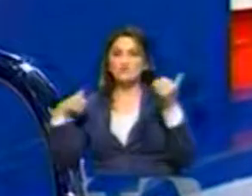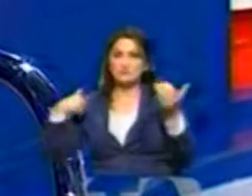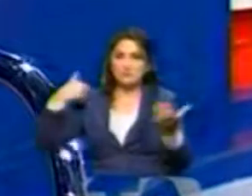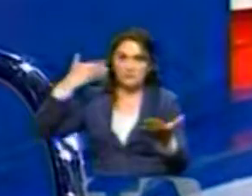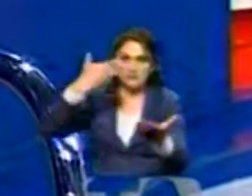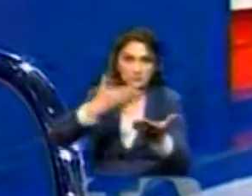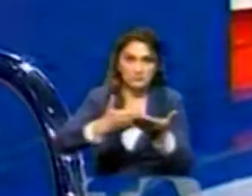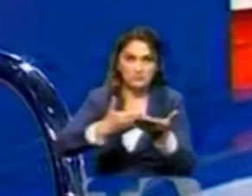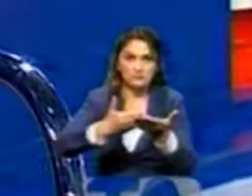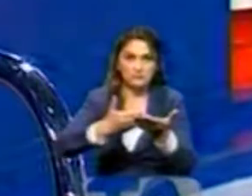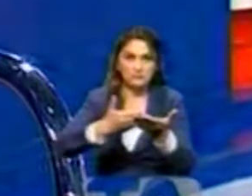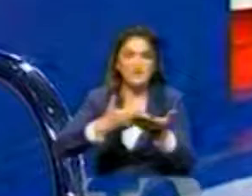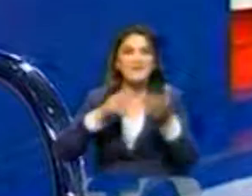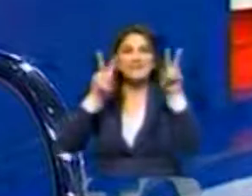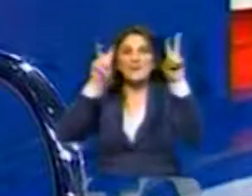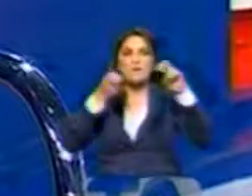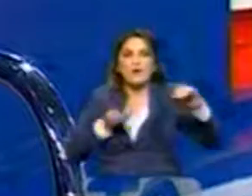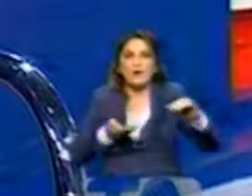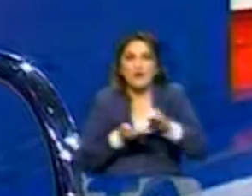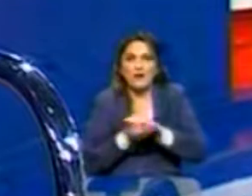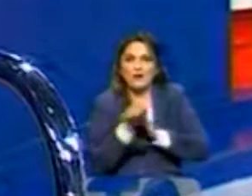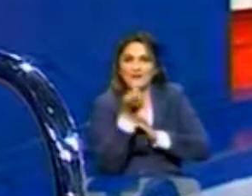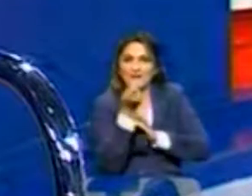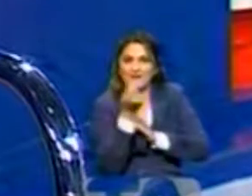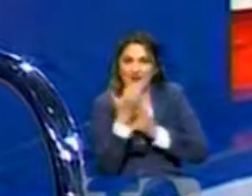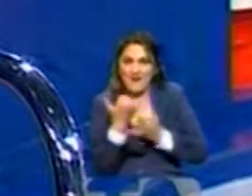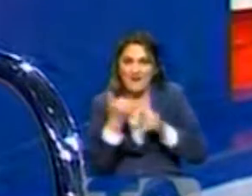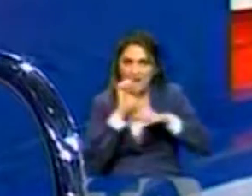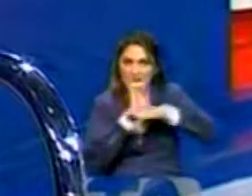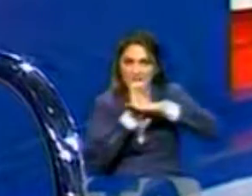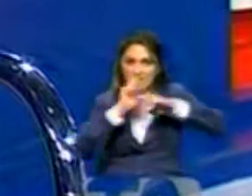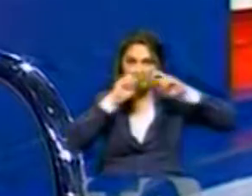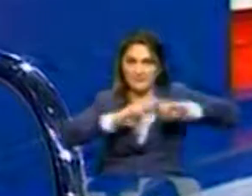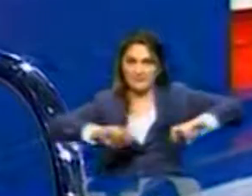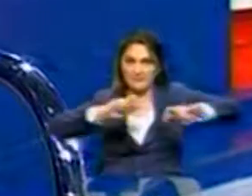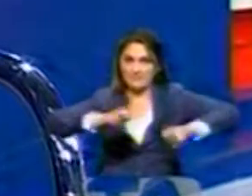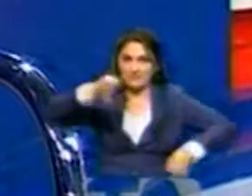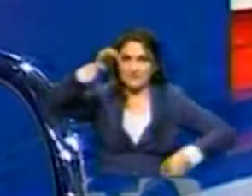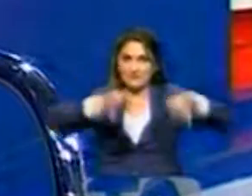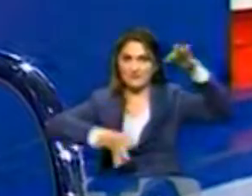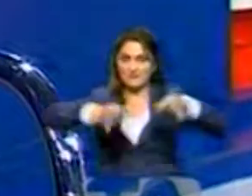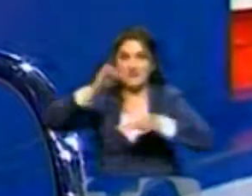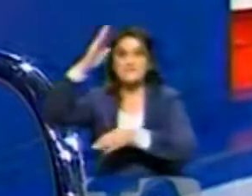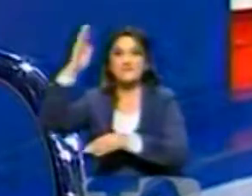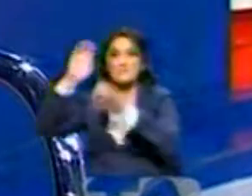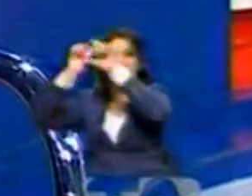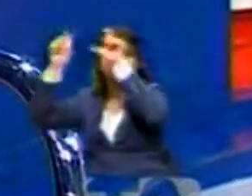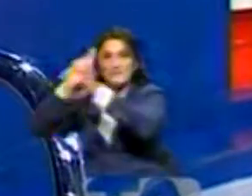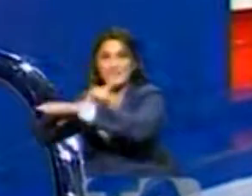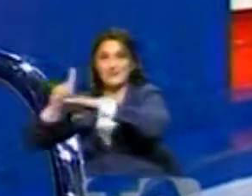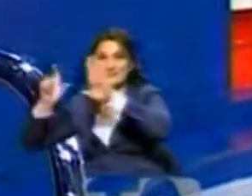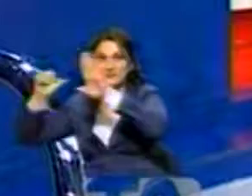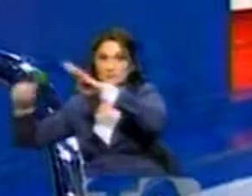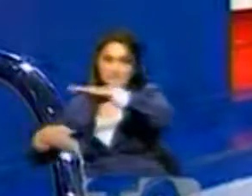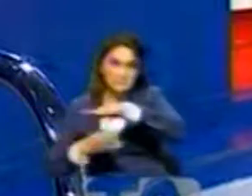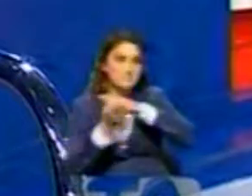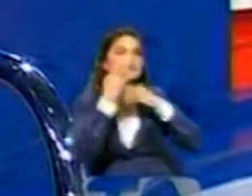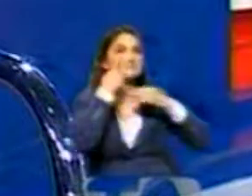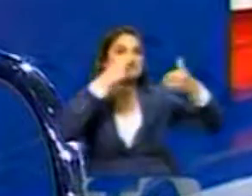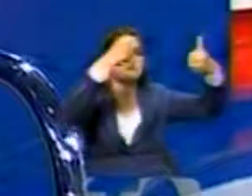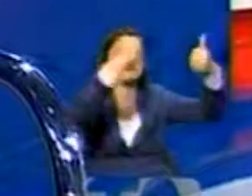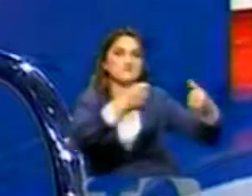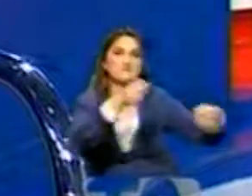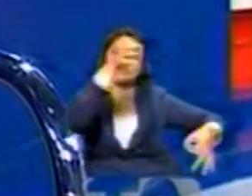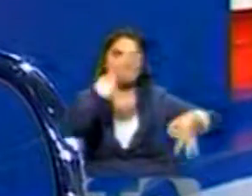dentro del caso Sobornos 2012-2016, piezas clave que se incorporarán a la investigación de fiscalía a menos de un mes